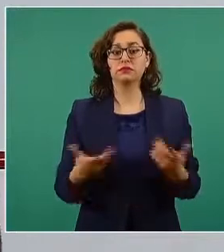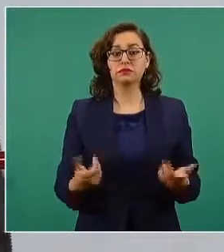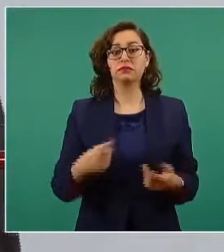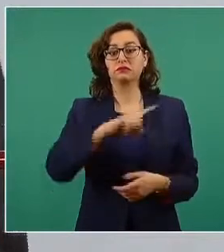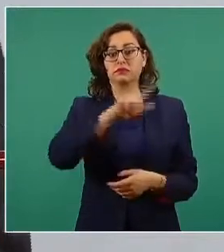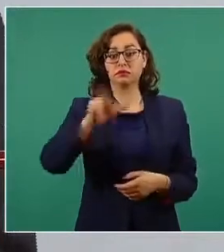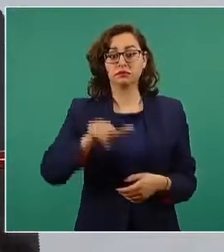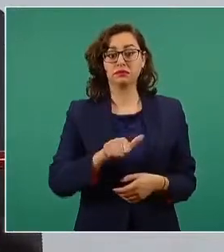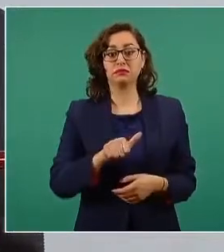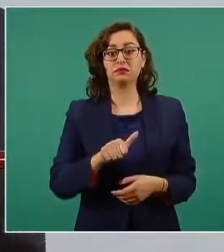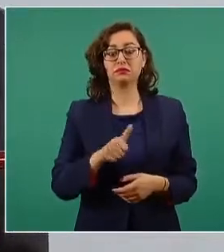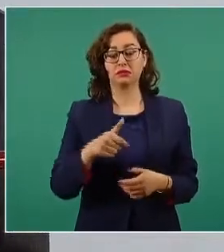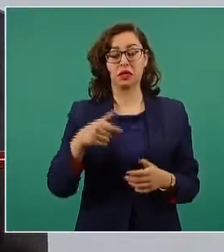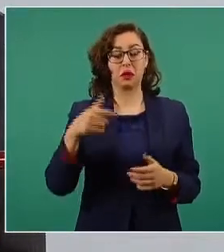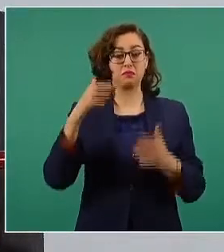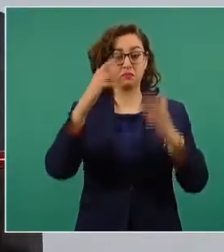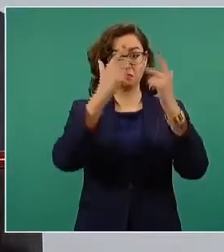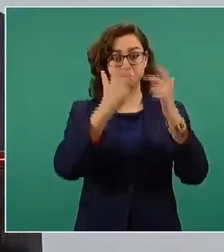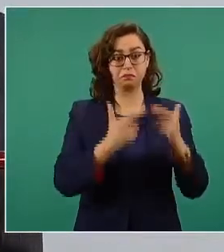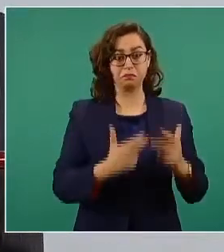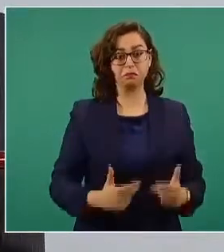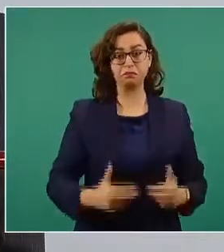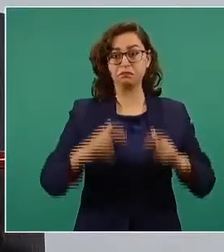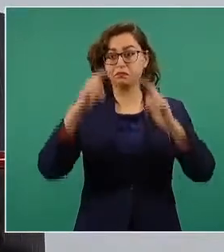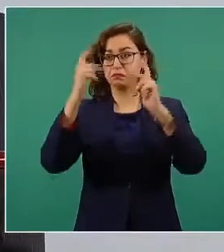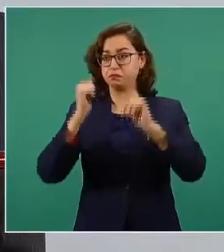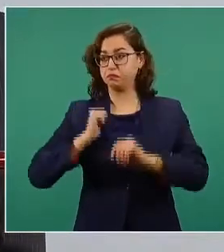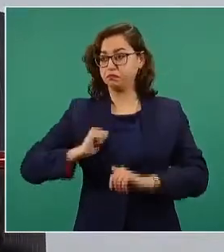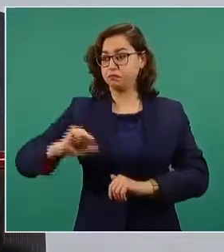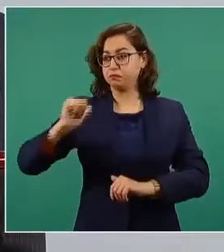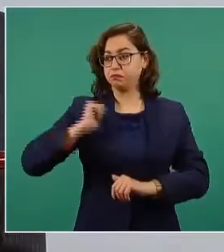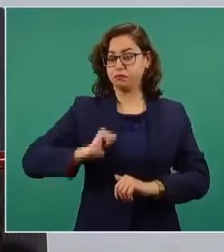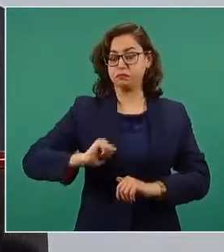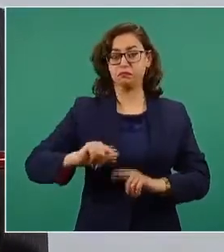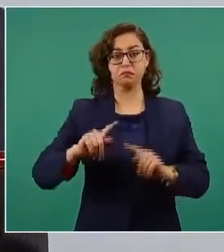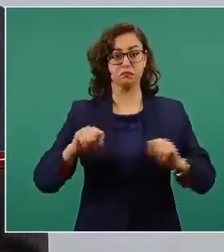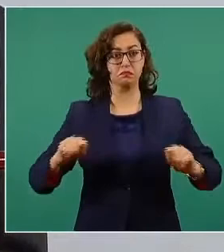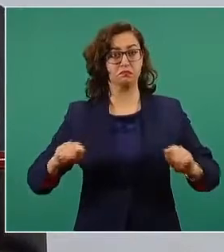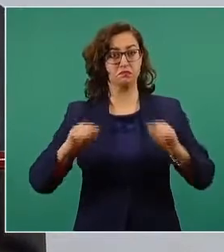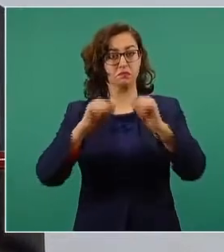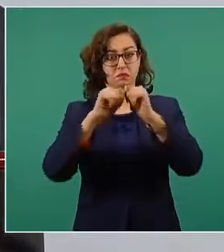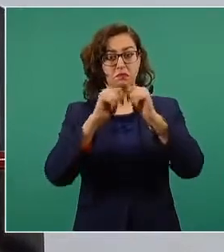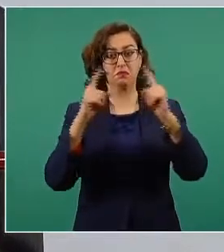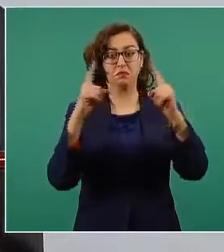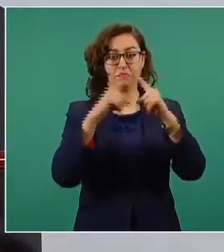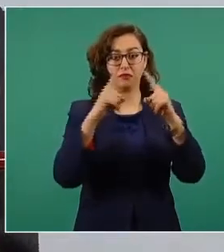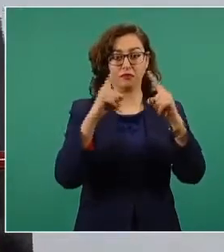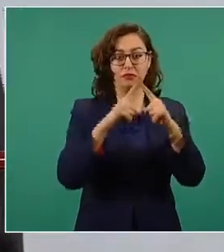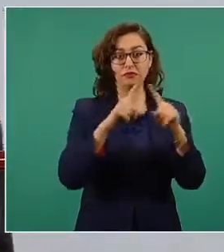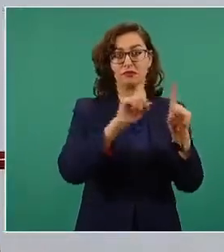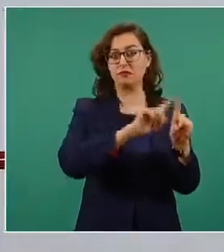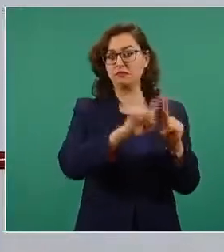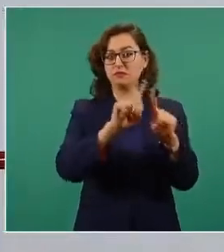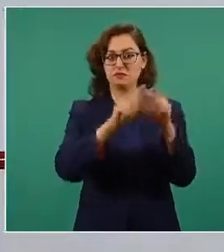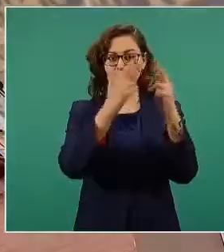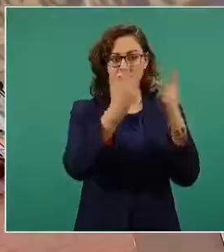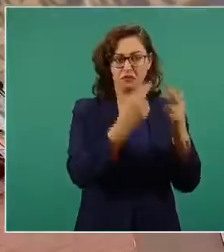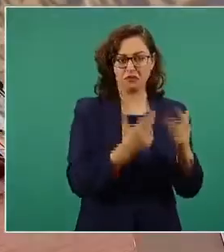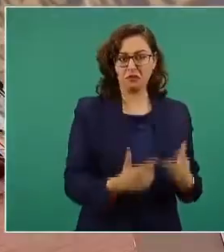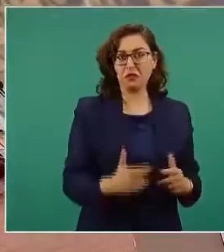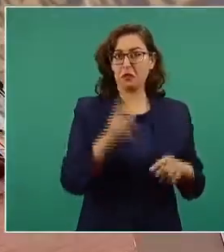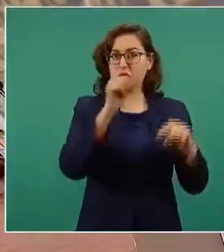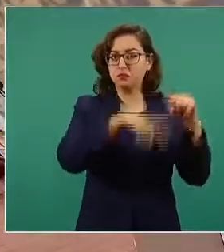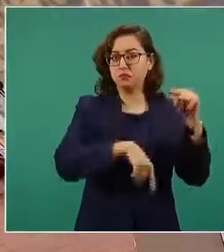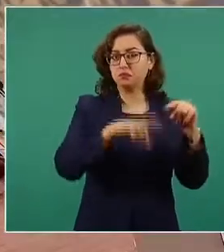se echaron abajo bellos templos coloniales, pero también se construyeron sitios